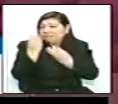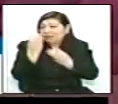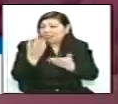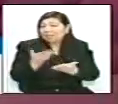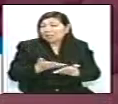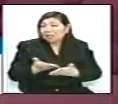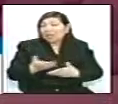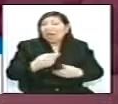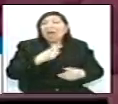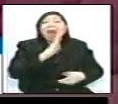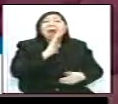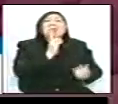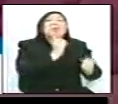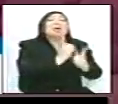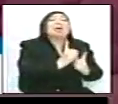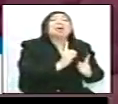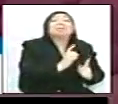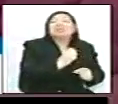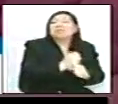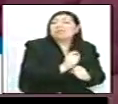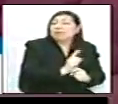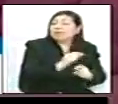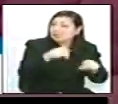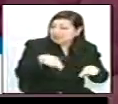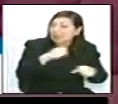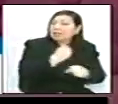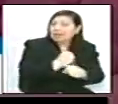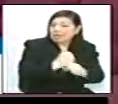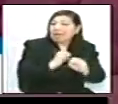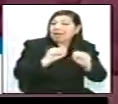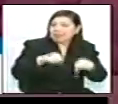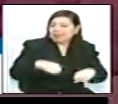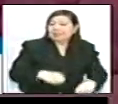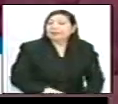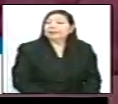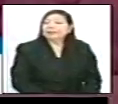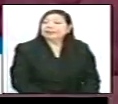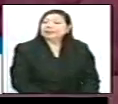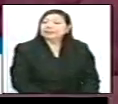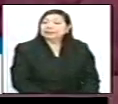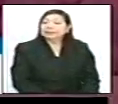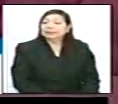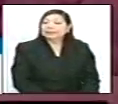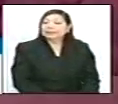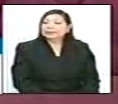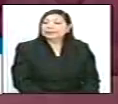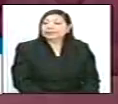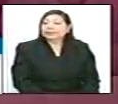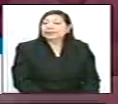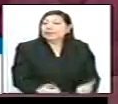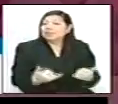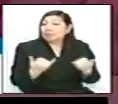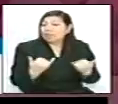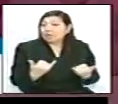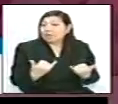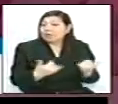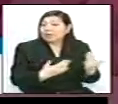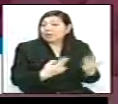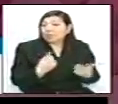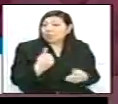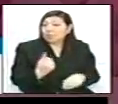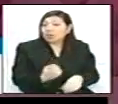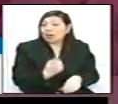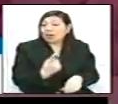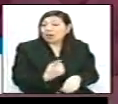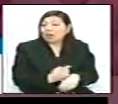a través de algunos medios de comunicación. Señores congresistas, el día de hoy ya está esperando una hora